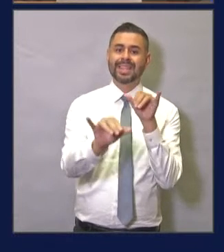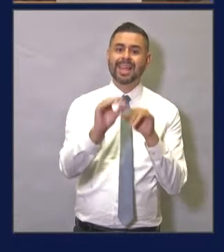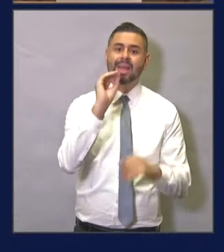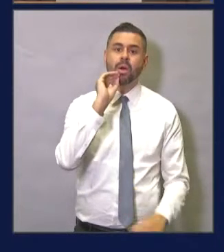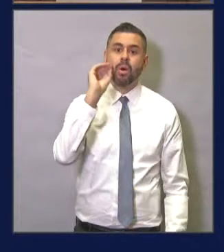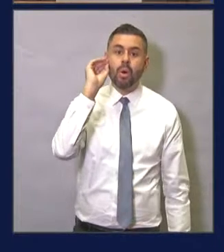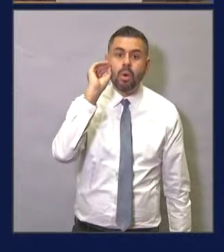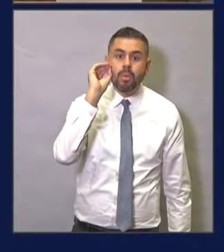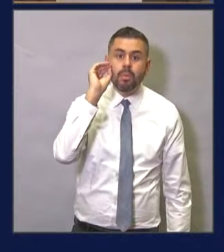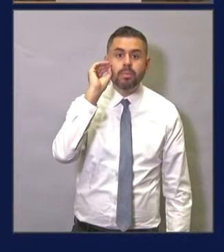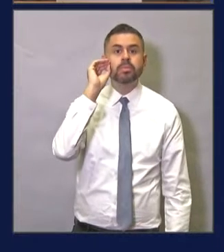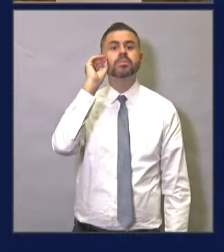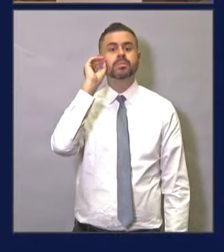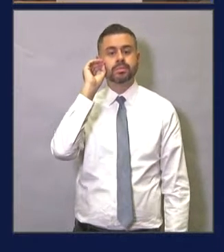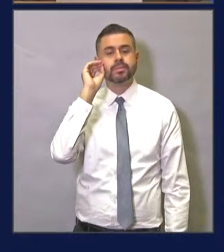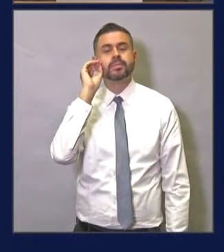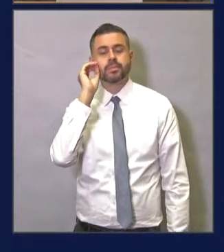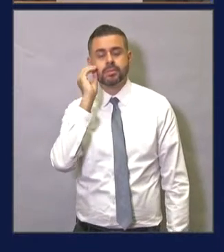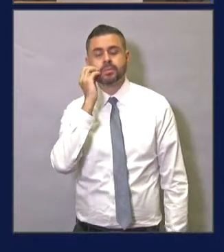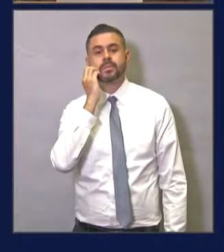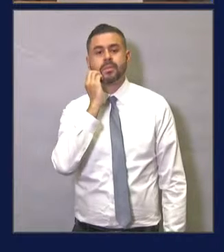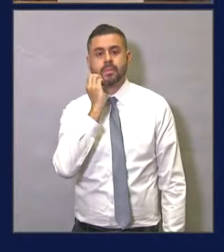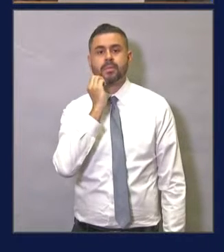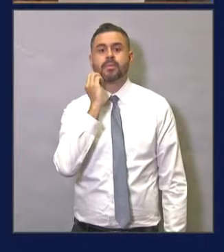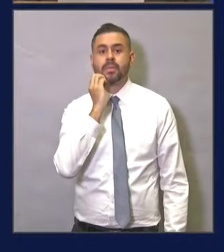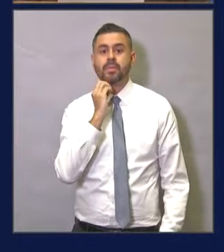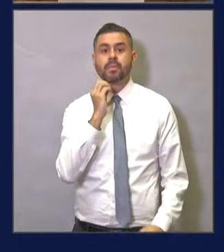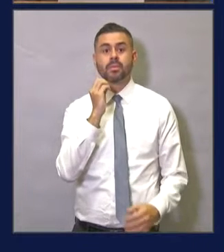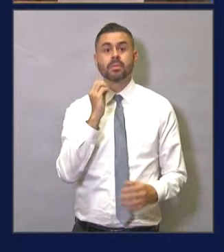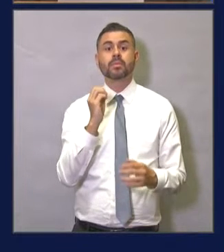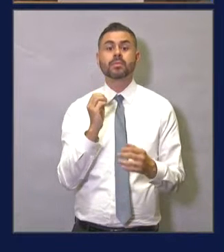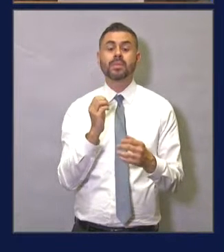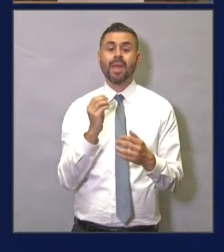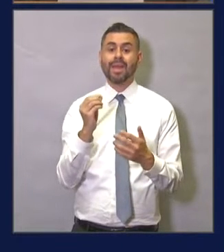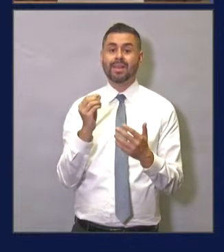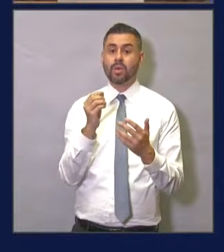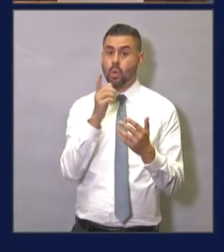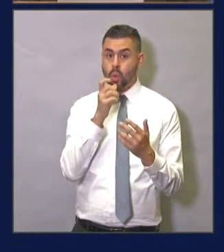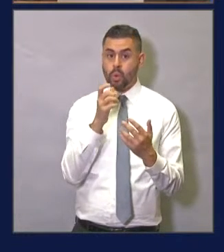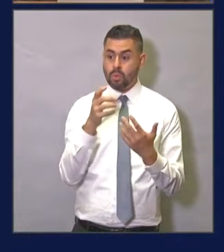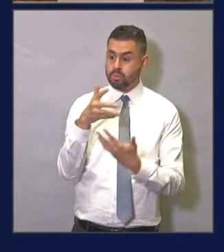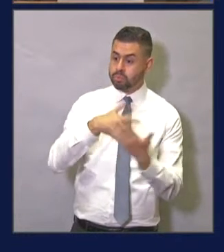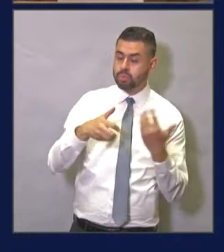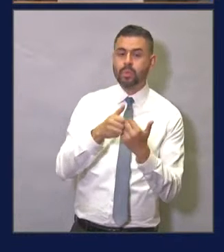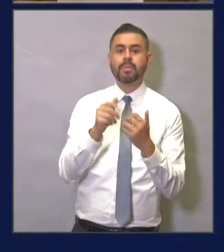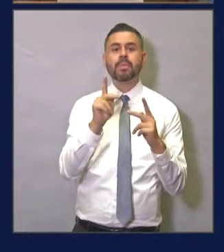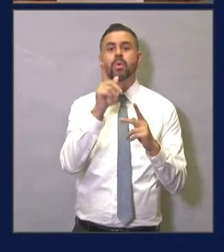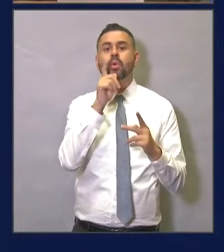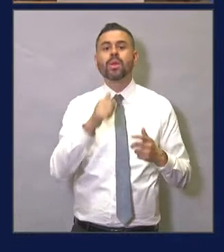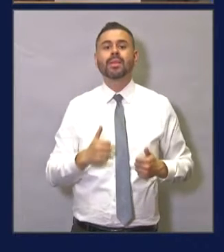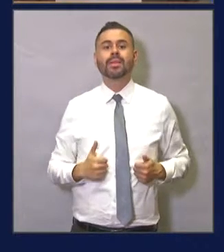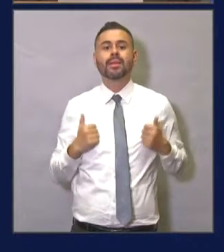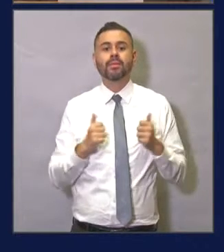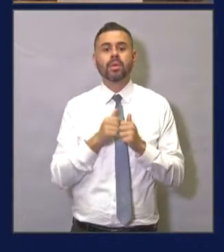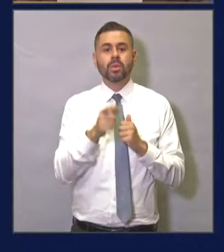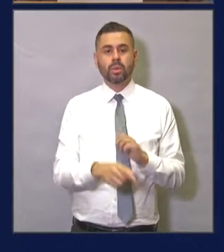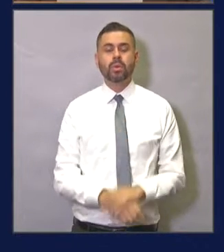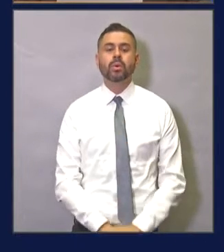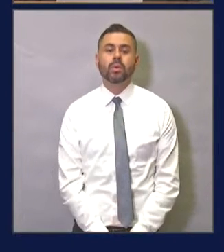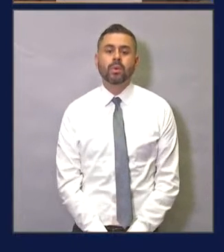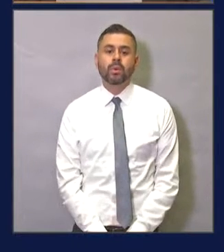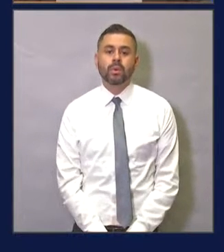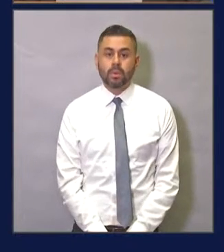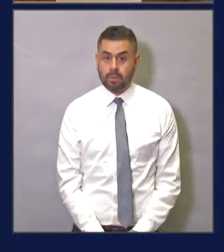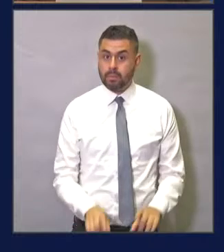casa tanto como sea posible e interactuar solo con los miembros de su hogar. Sin embargo, para la mayoría